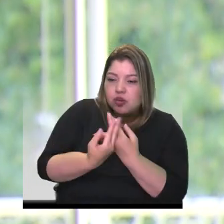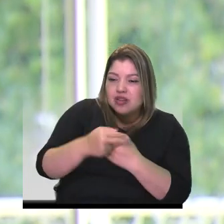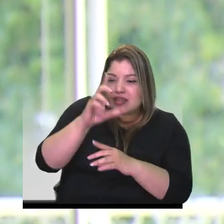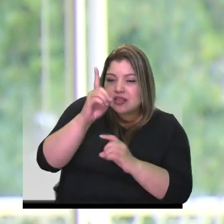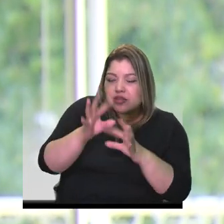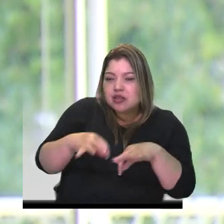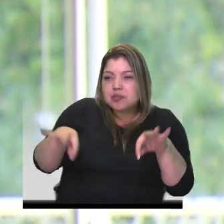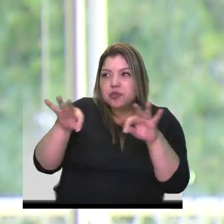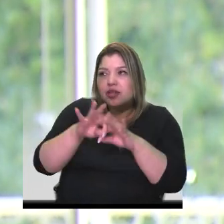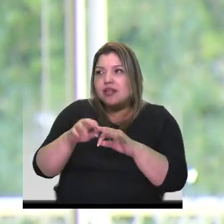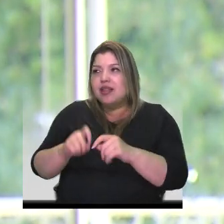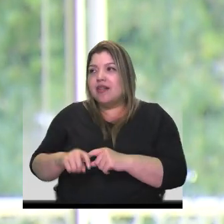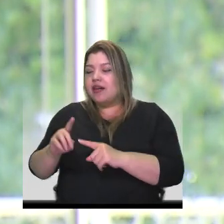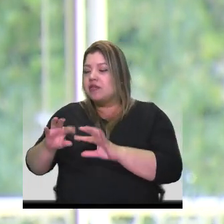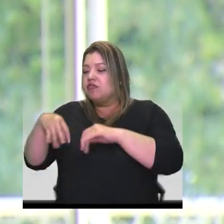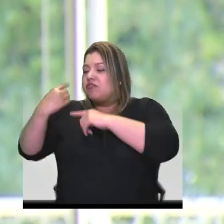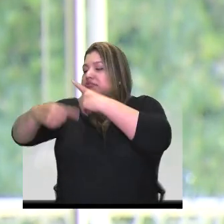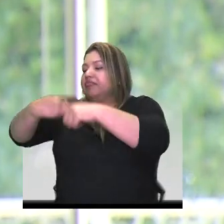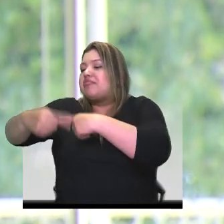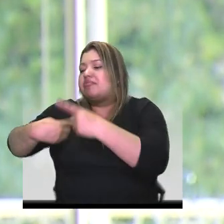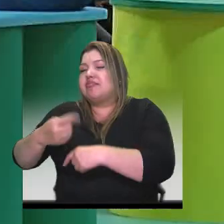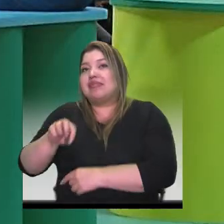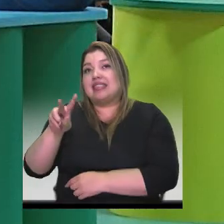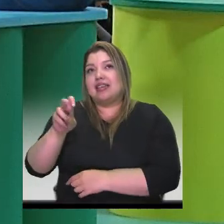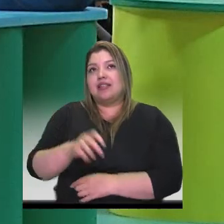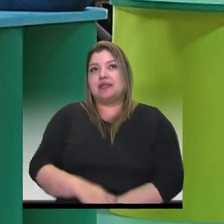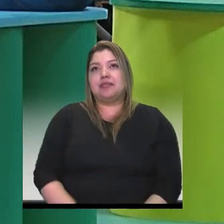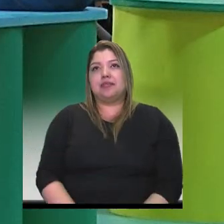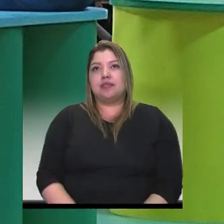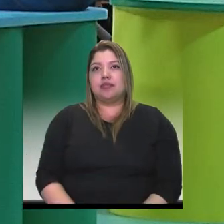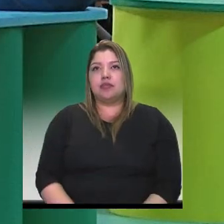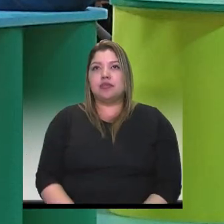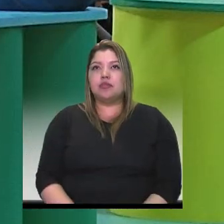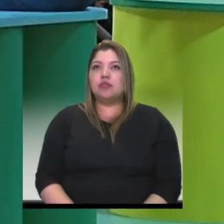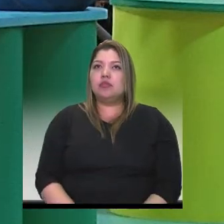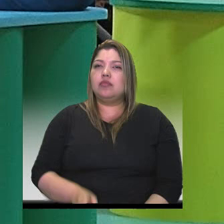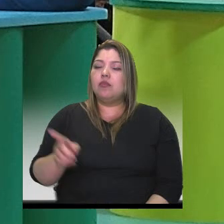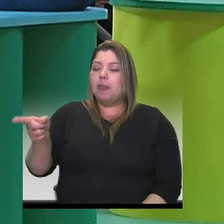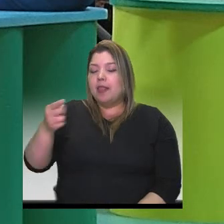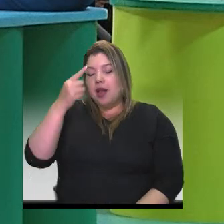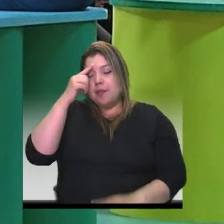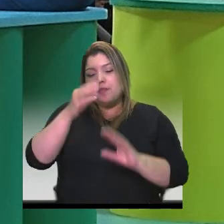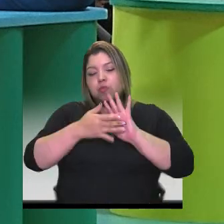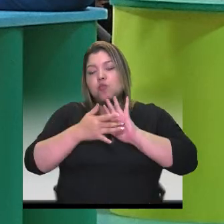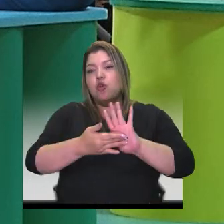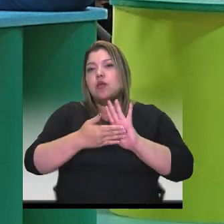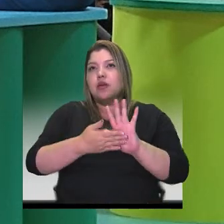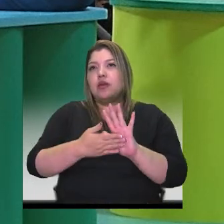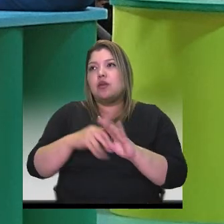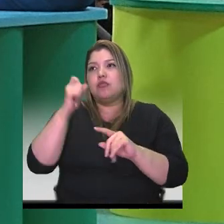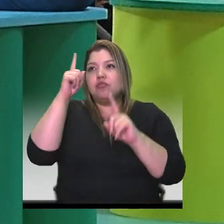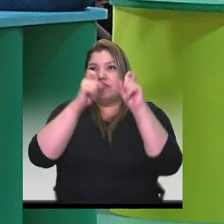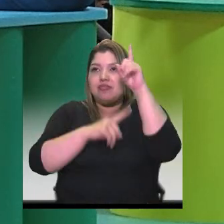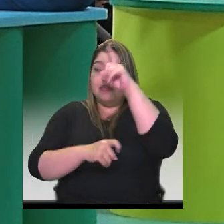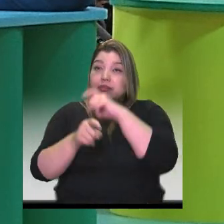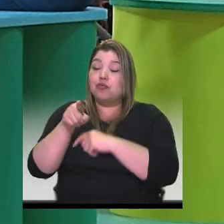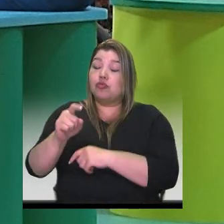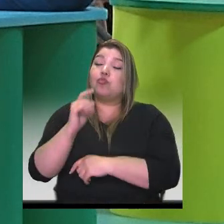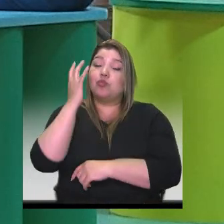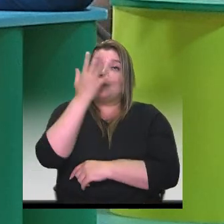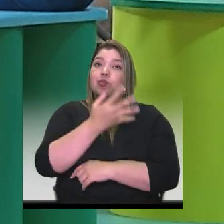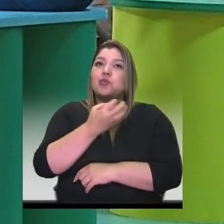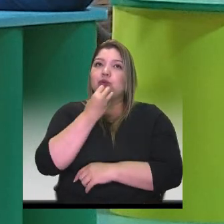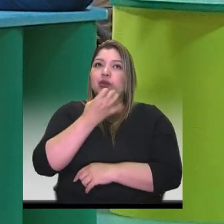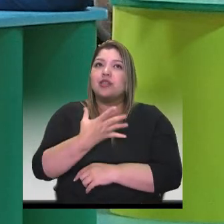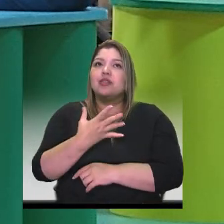qué pasa en siete generaciones. Ese pensamiento, ese modelo de pensamiento es súper bonito porque